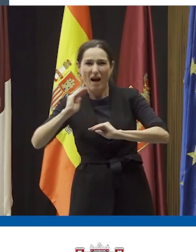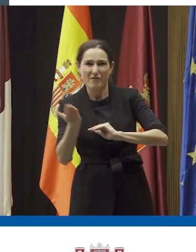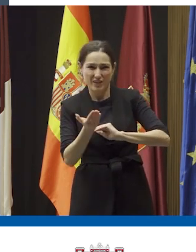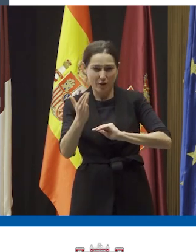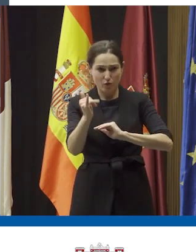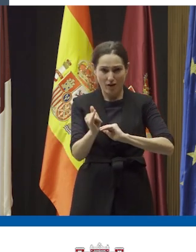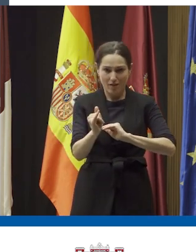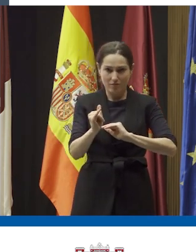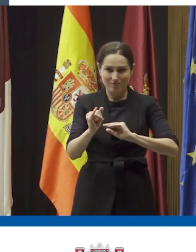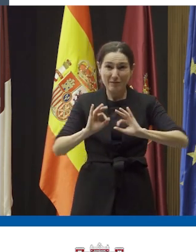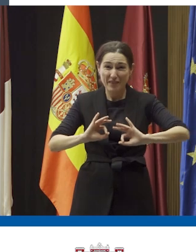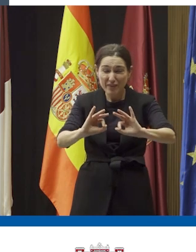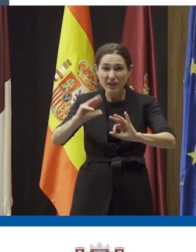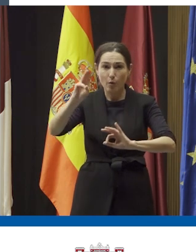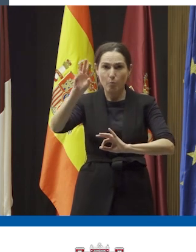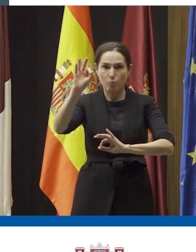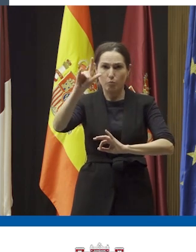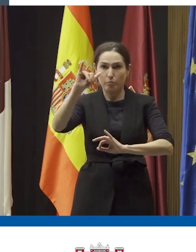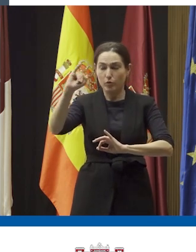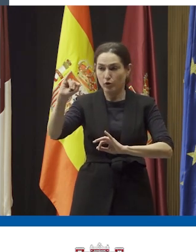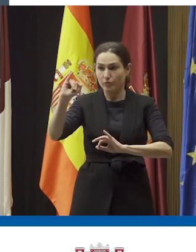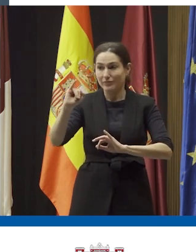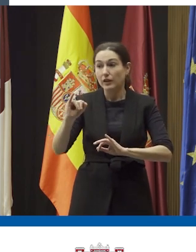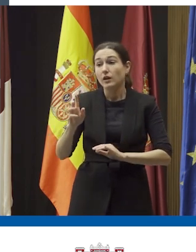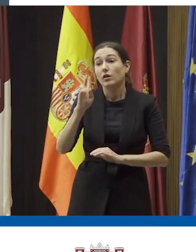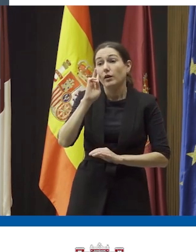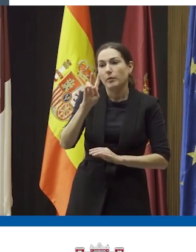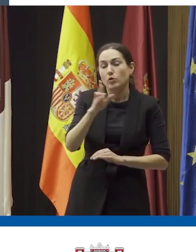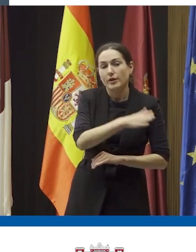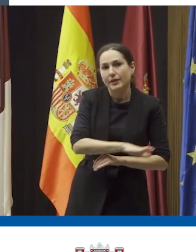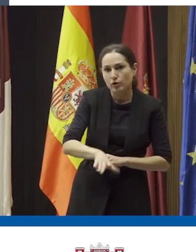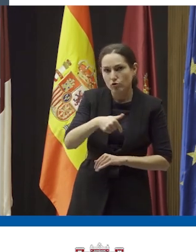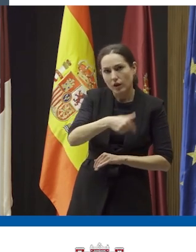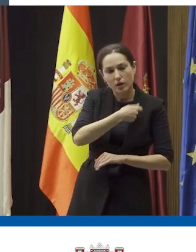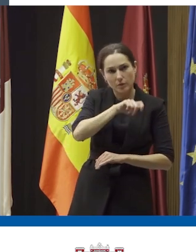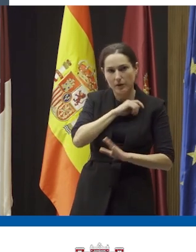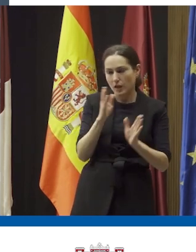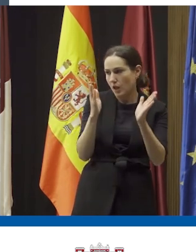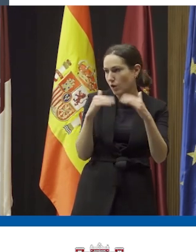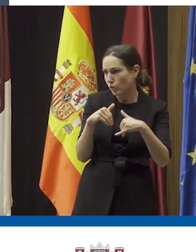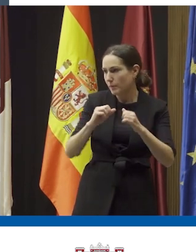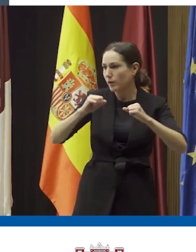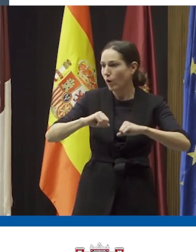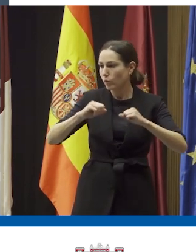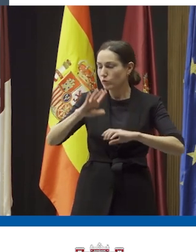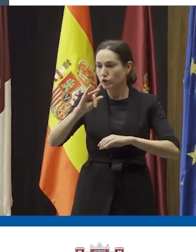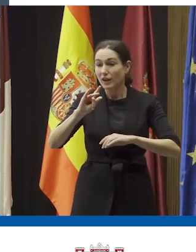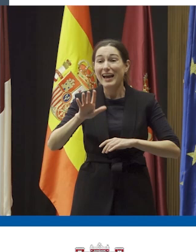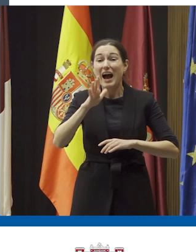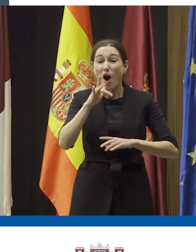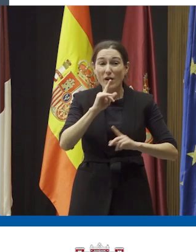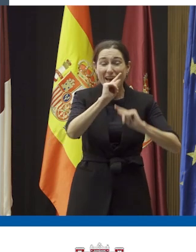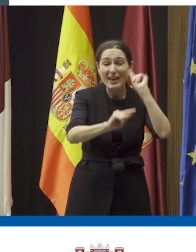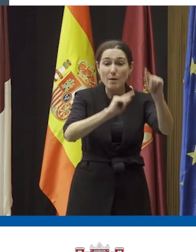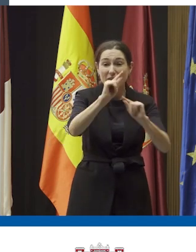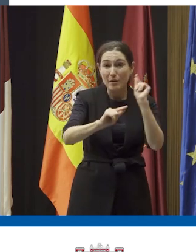Seguramente vemos todavía algún adulto, ya por fortuna niños apenas hay, por lo menos en España. Han leído ustedes que hay una epidemia de poliomielitis